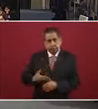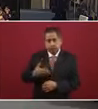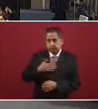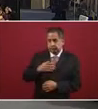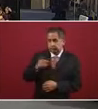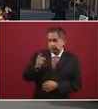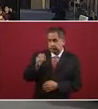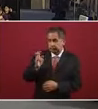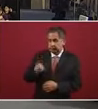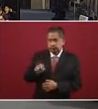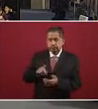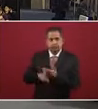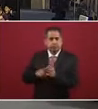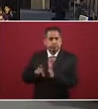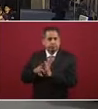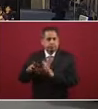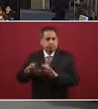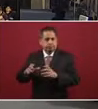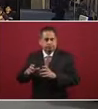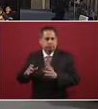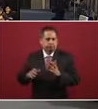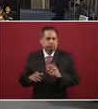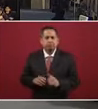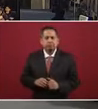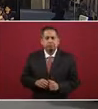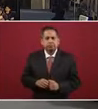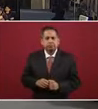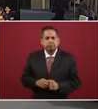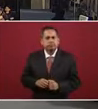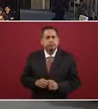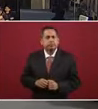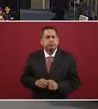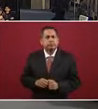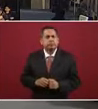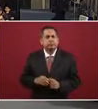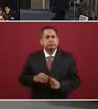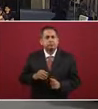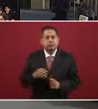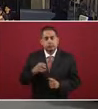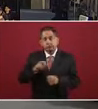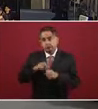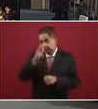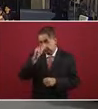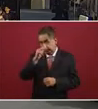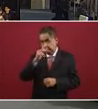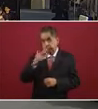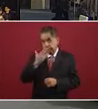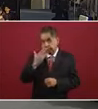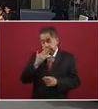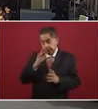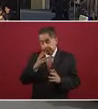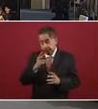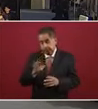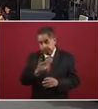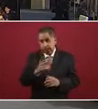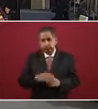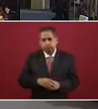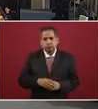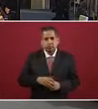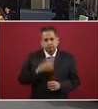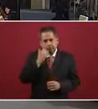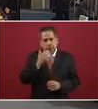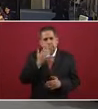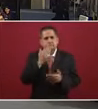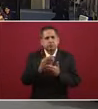de Pasión por los Negocios, Política Rock and Roll, Proyecto Puente, de Hermosillo, Sonora. Bueno, primero que nada, decirle que es usted